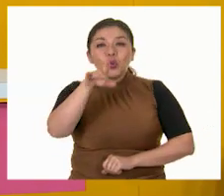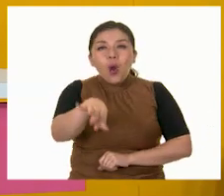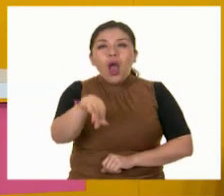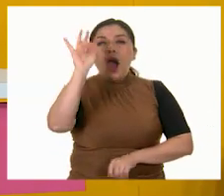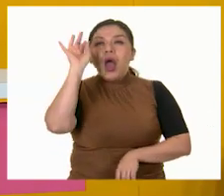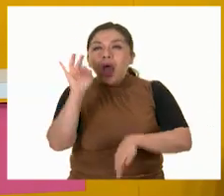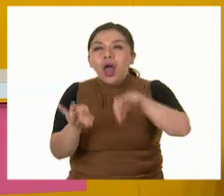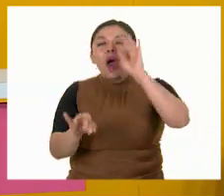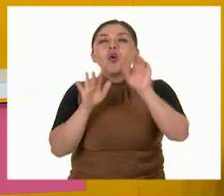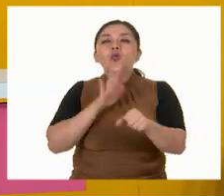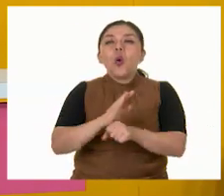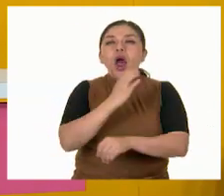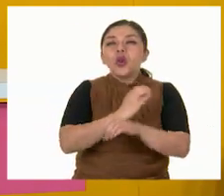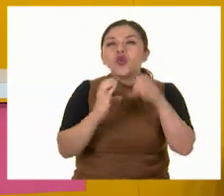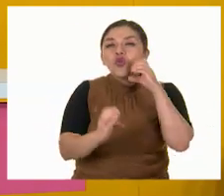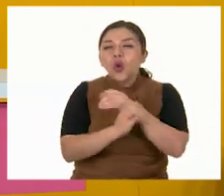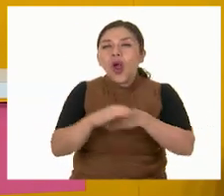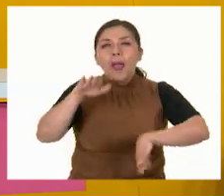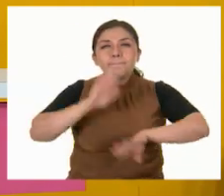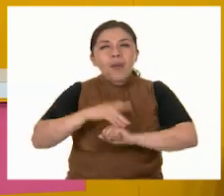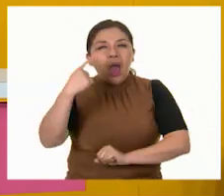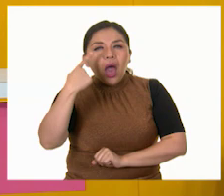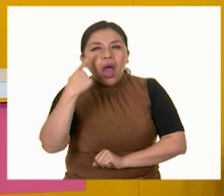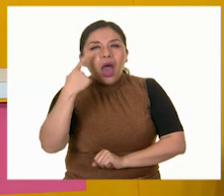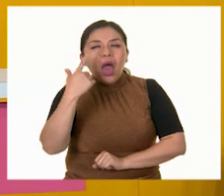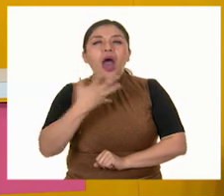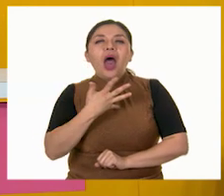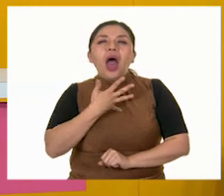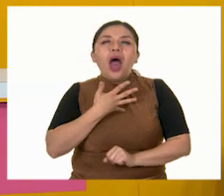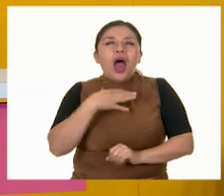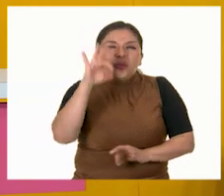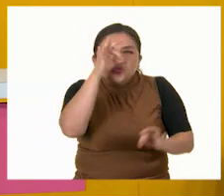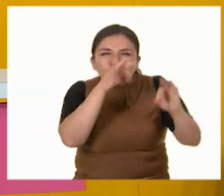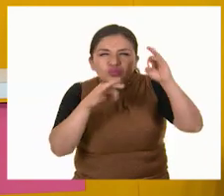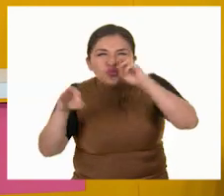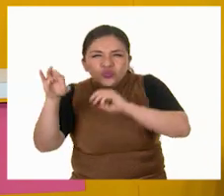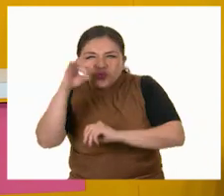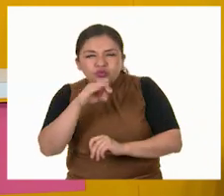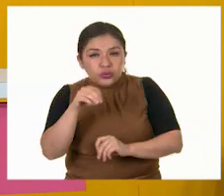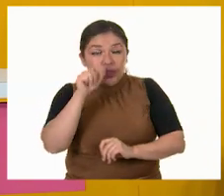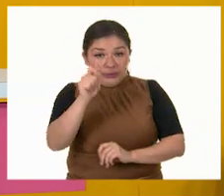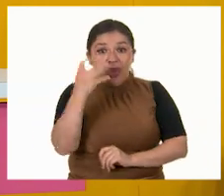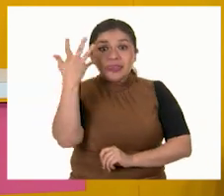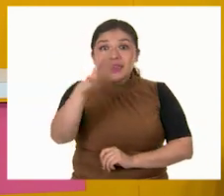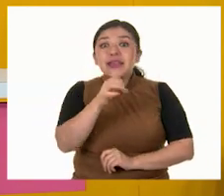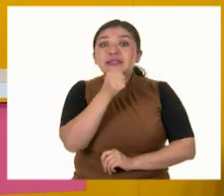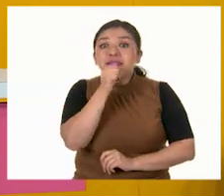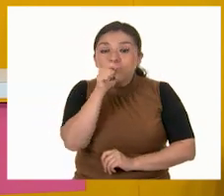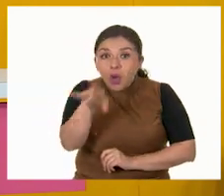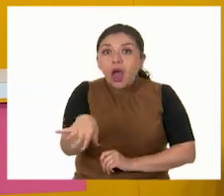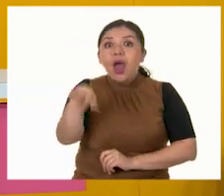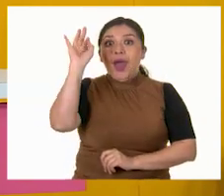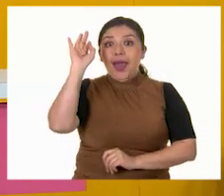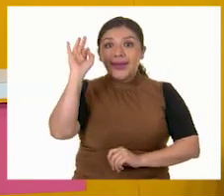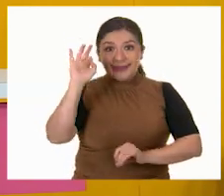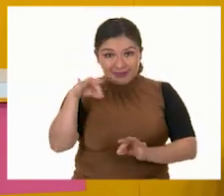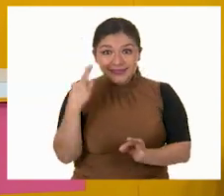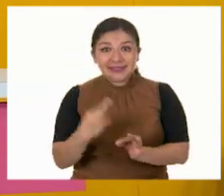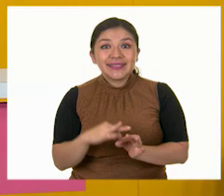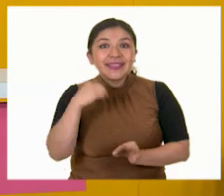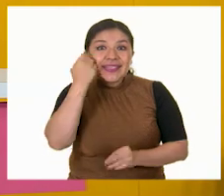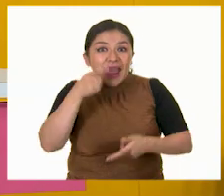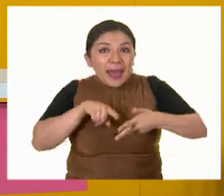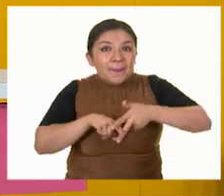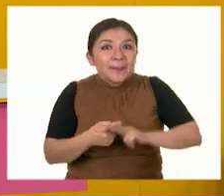encontrar objetos que, donde vamos dejando huellas y tenemos 10 segundos para hacerlo. ¿Estás listo?